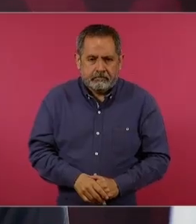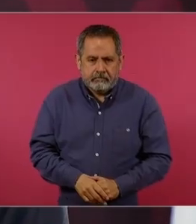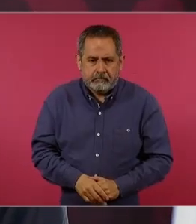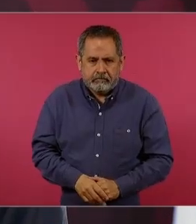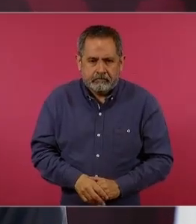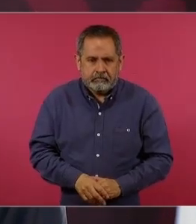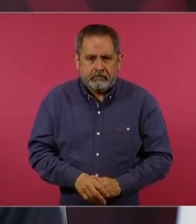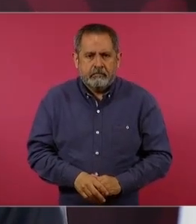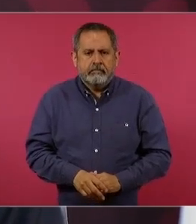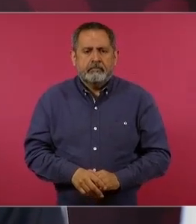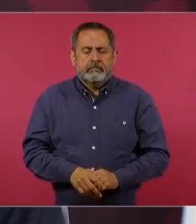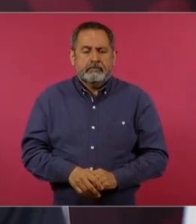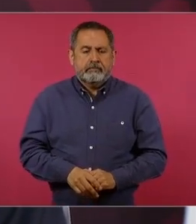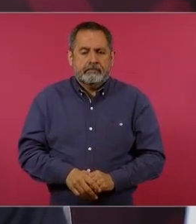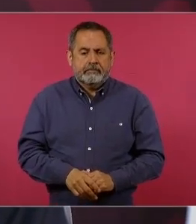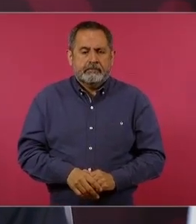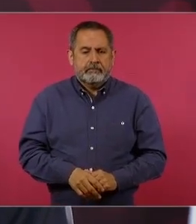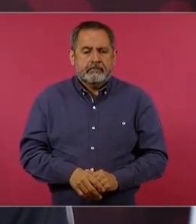hay